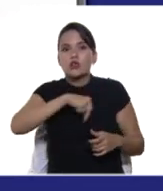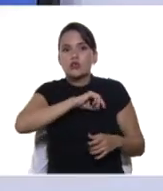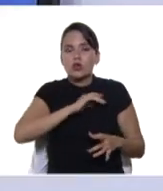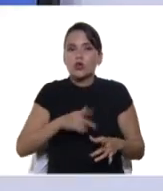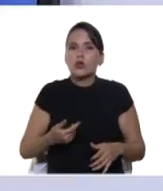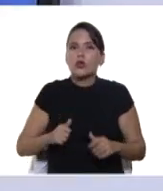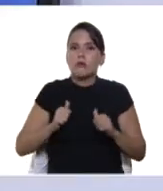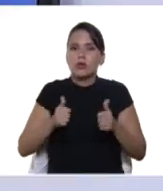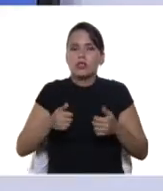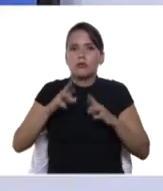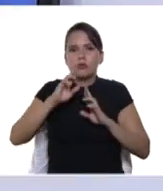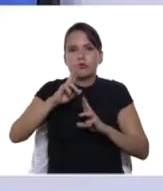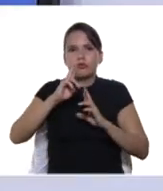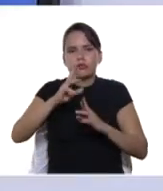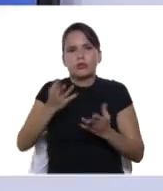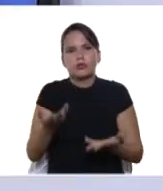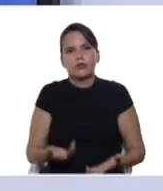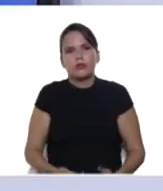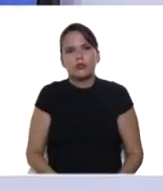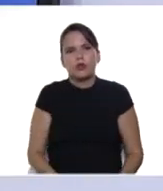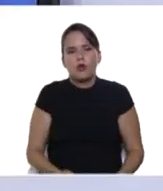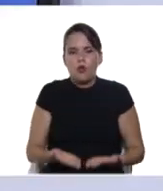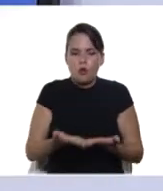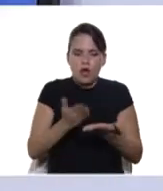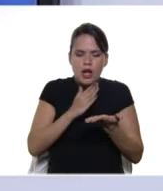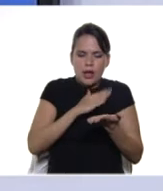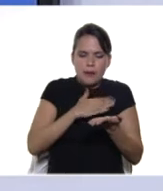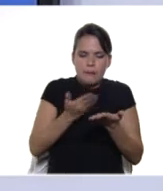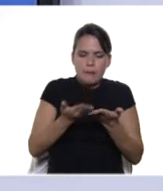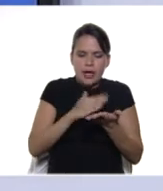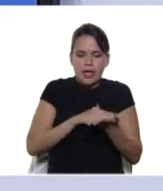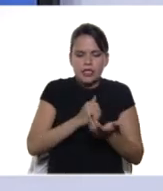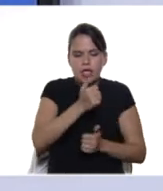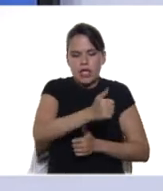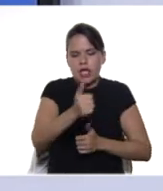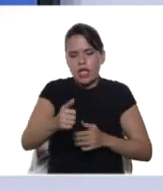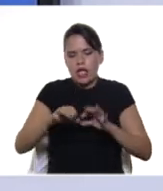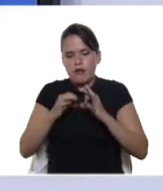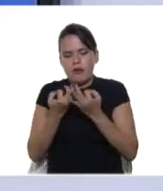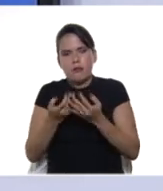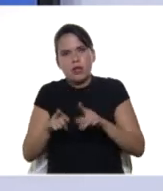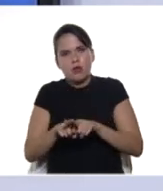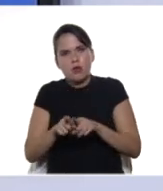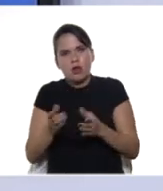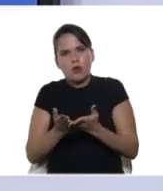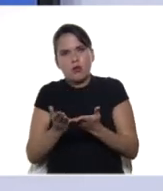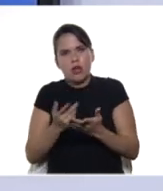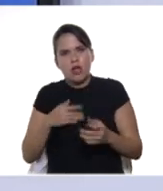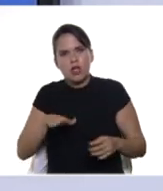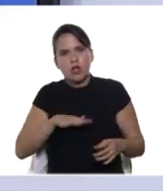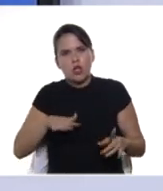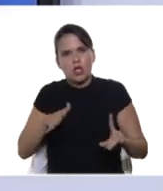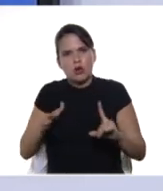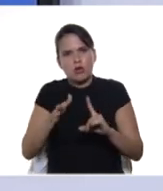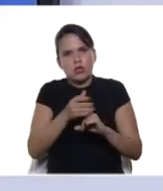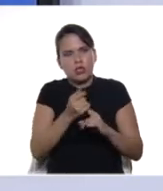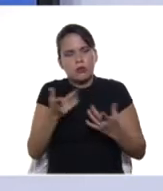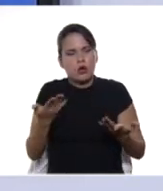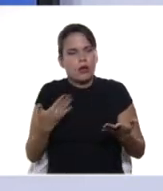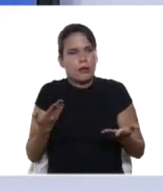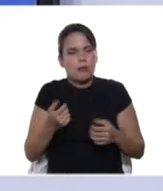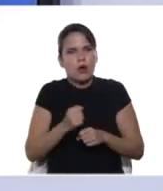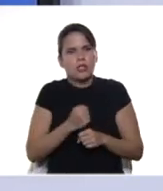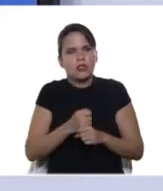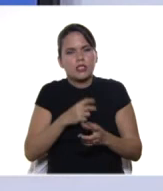vamos entonces a recurrir a la página web de Cada Familia una Escuela, donde ubicamos el tema que vamos a trabajar,